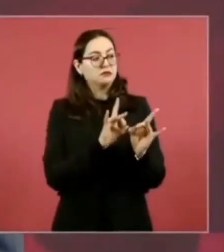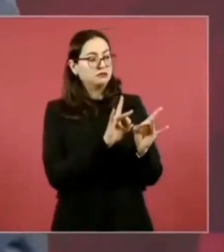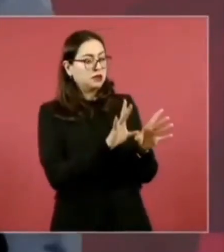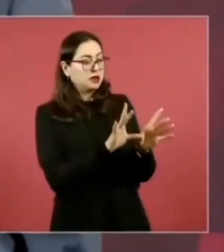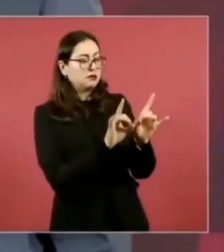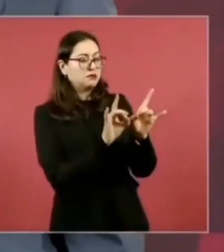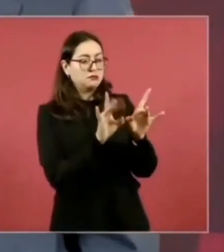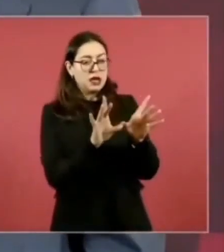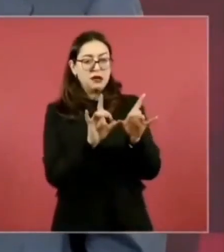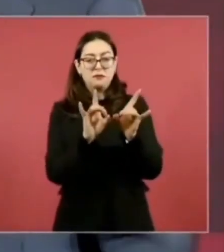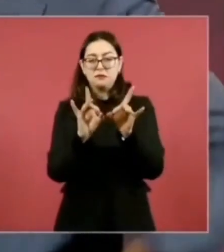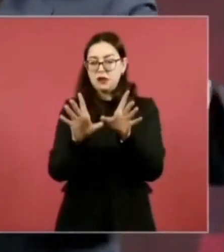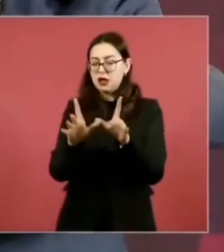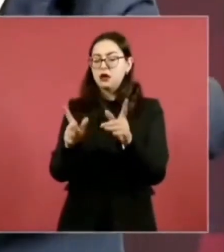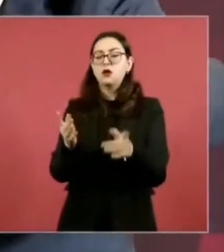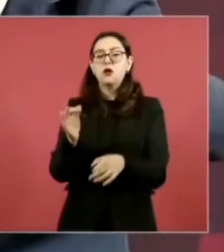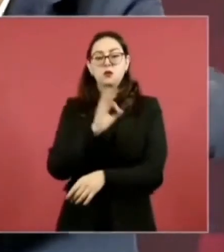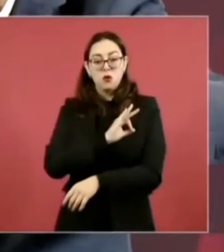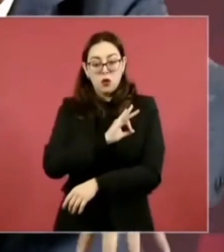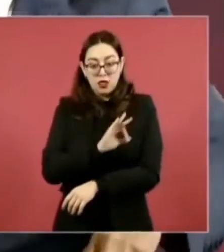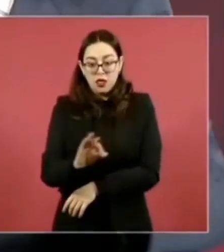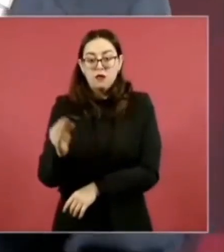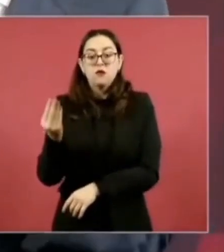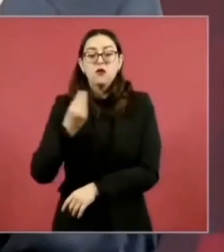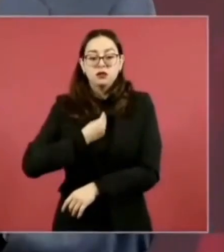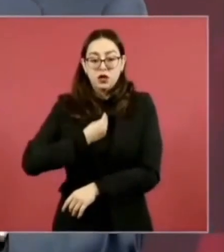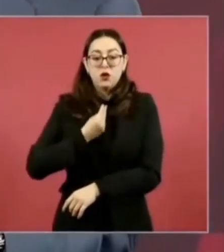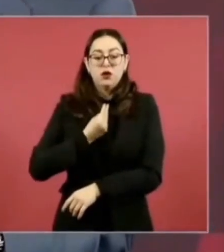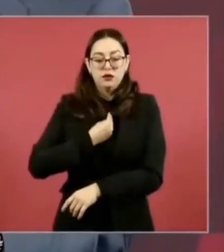calamidades. Ahora mismo,